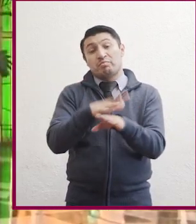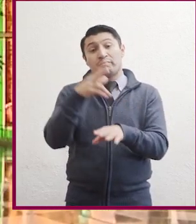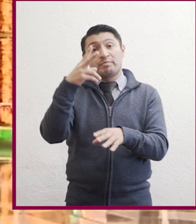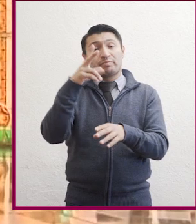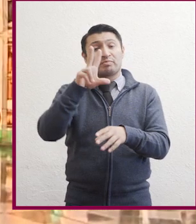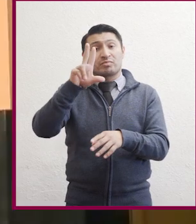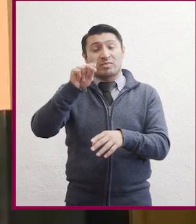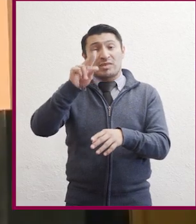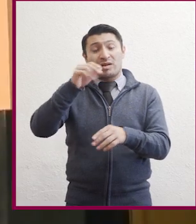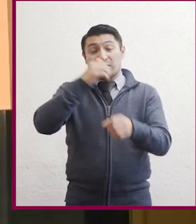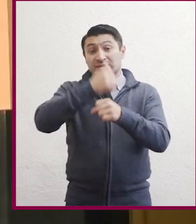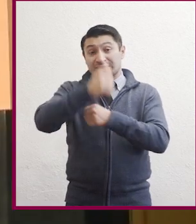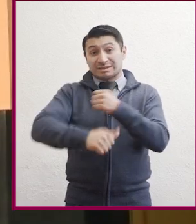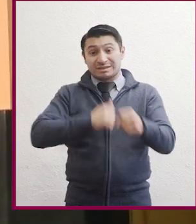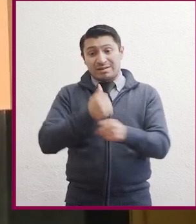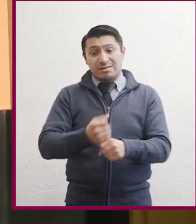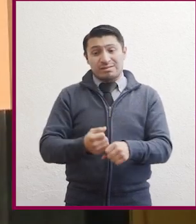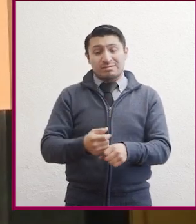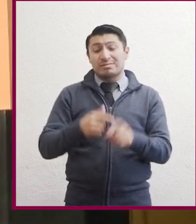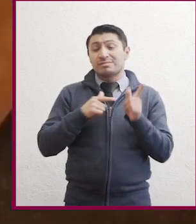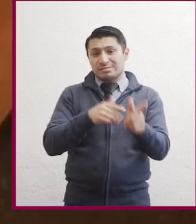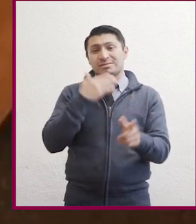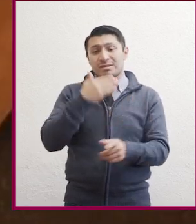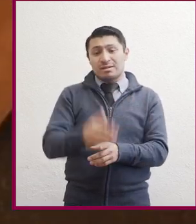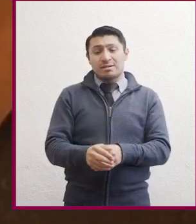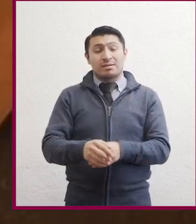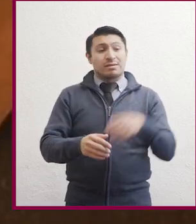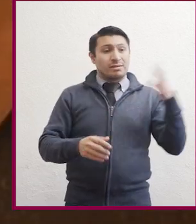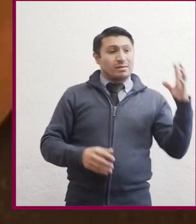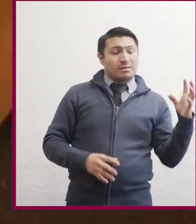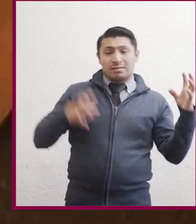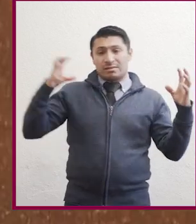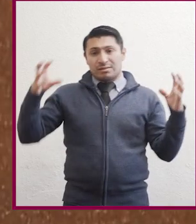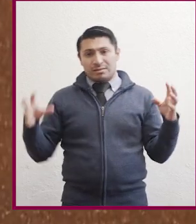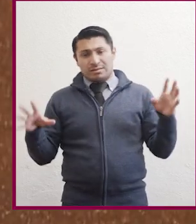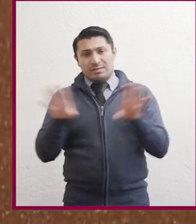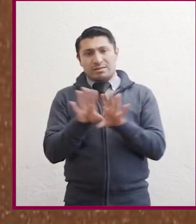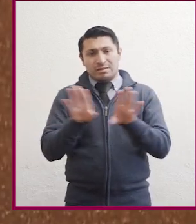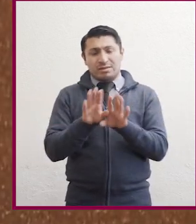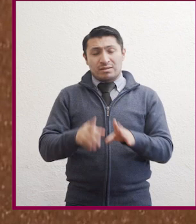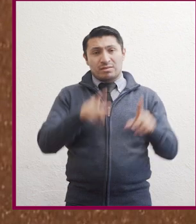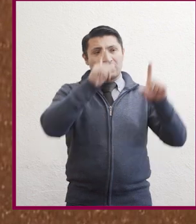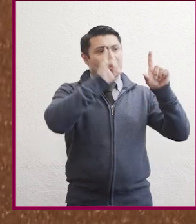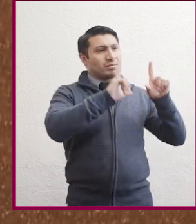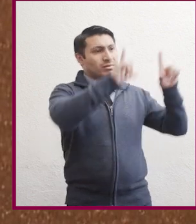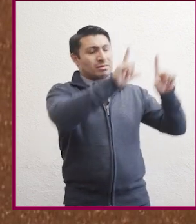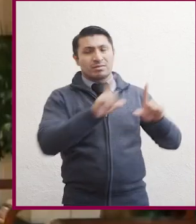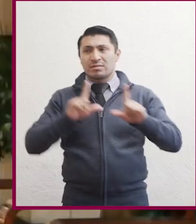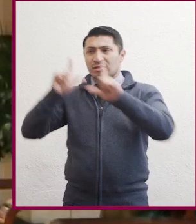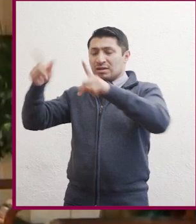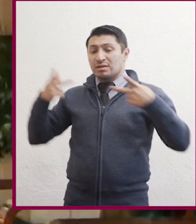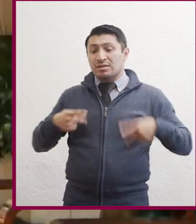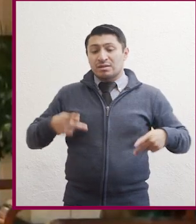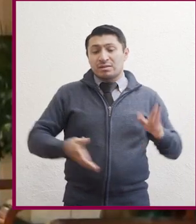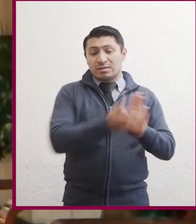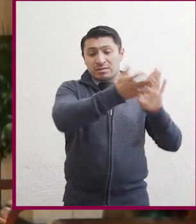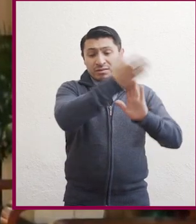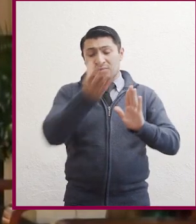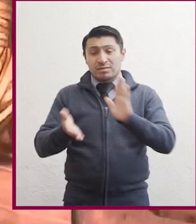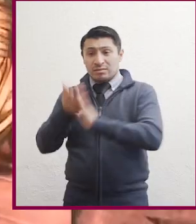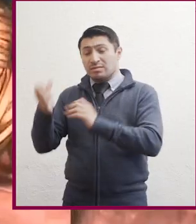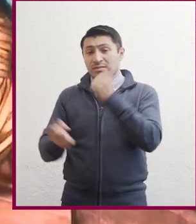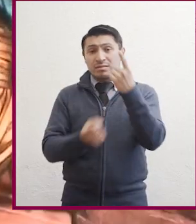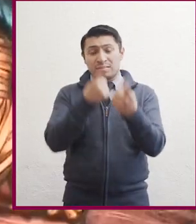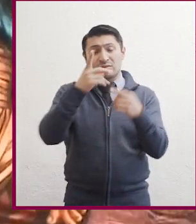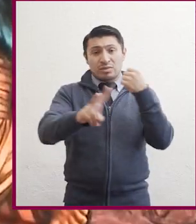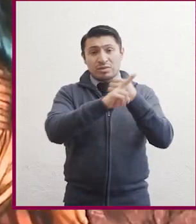8 décadas. En los extremos hay un par de monumentos dedicados a los fundadores de la institución, además de algunos